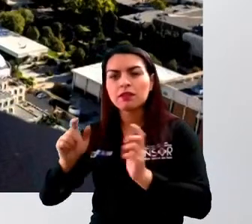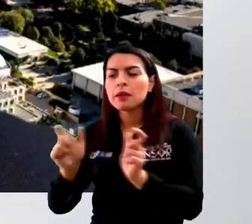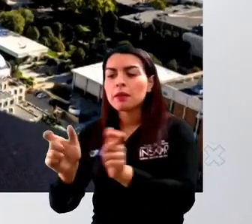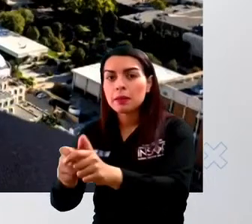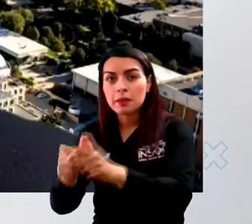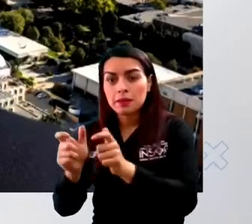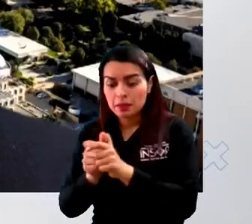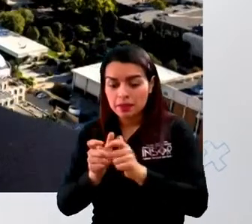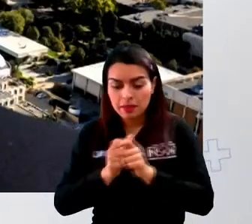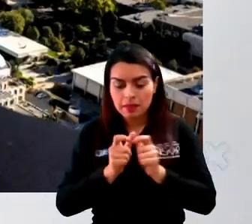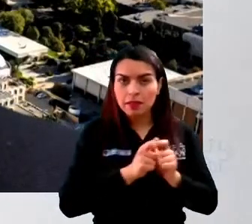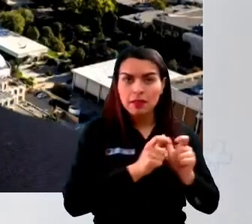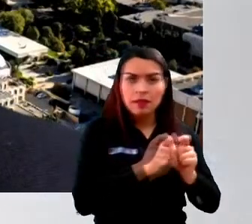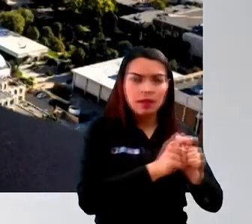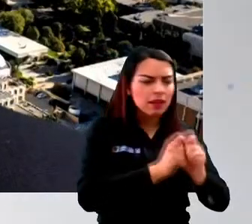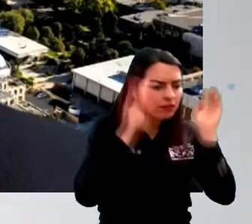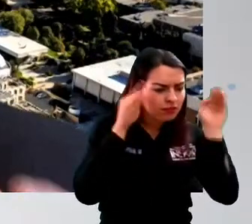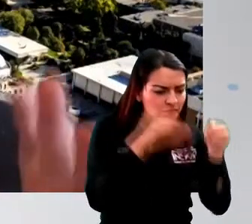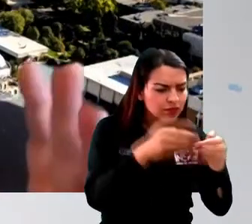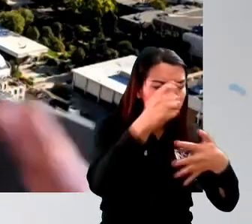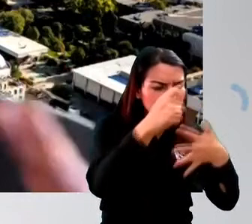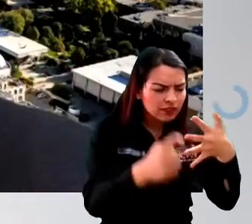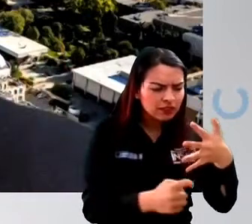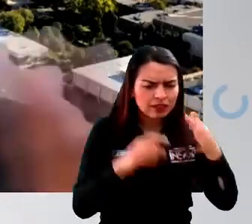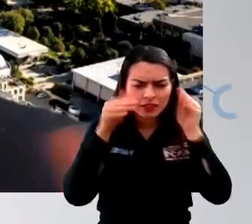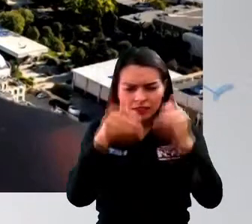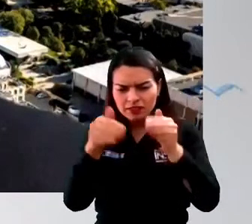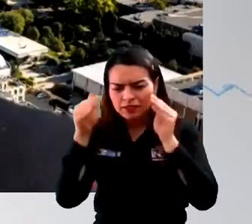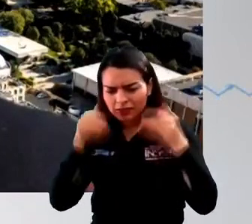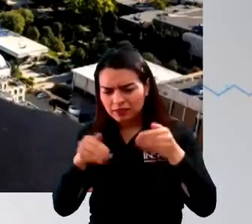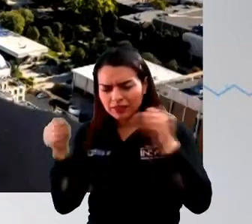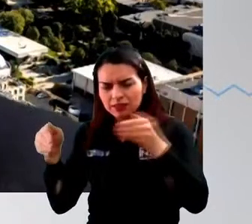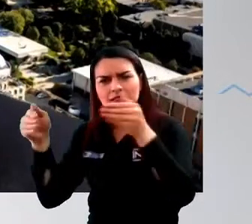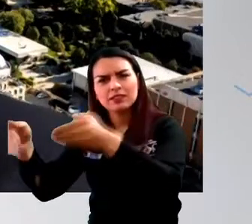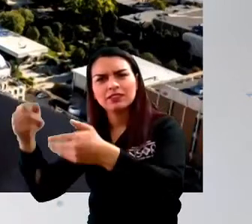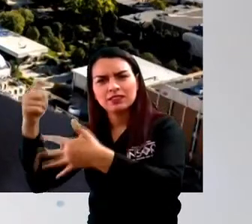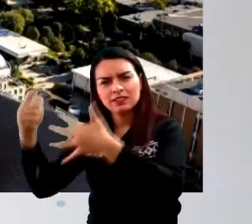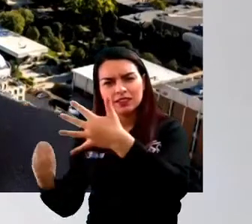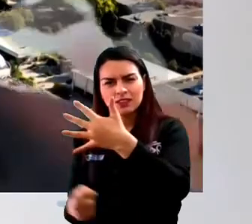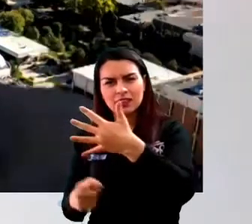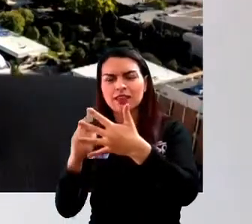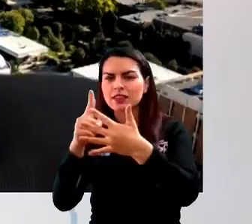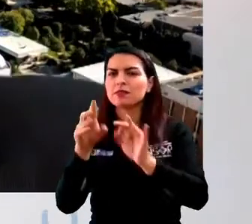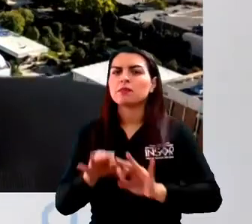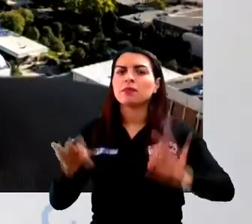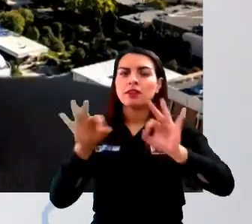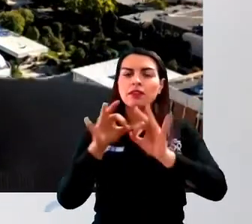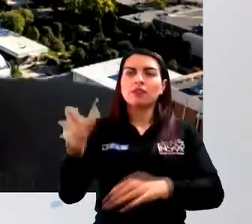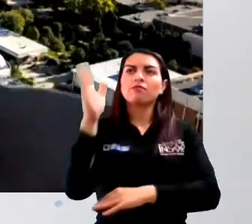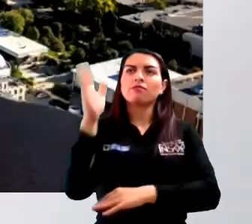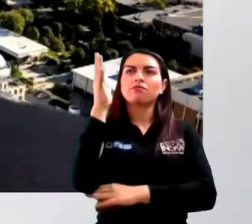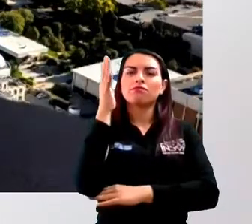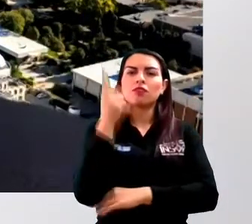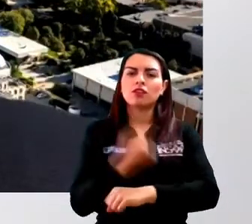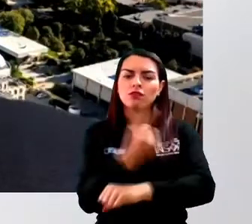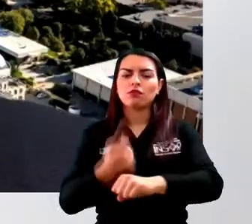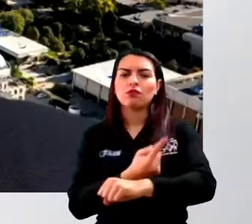las necesidades específicas que esos estudiantes tienen. En vez de estar haciendo una clase de 1 hora